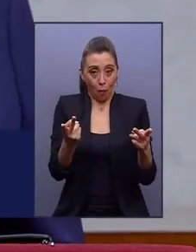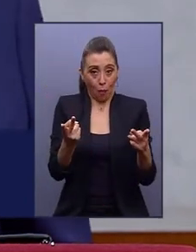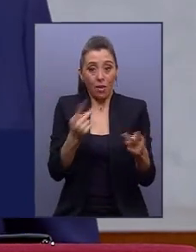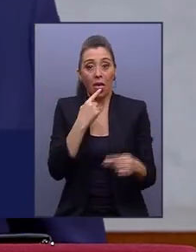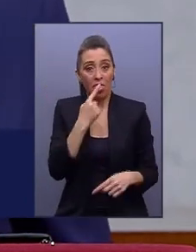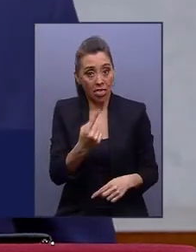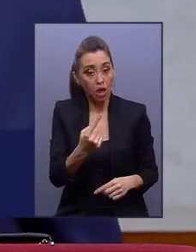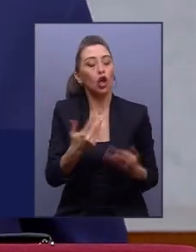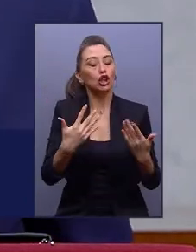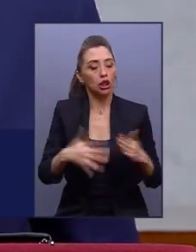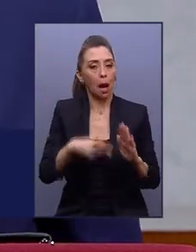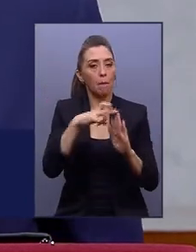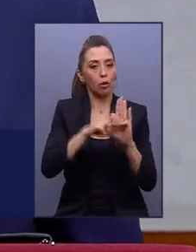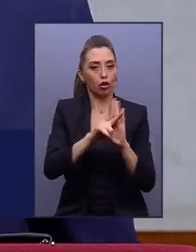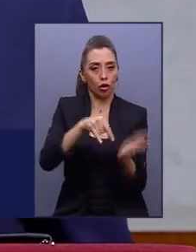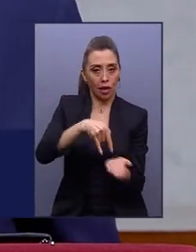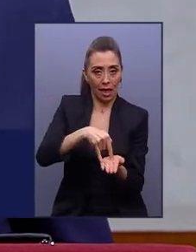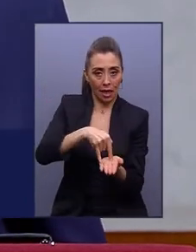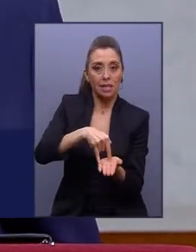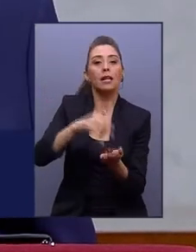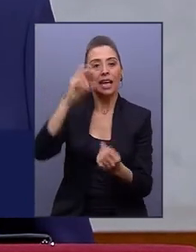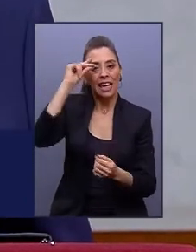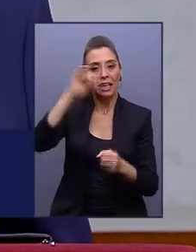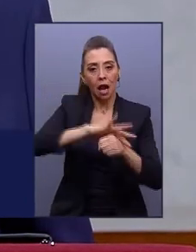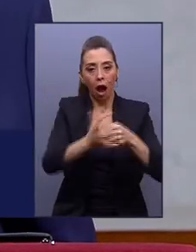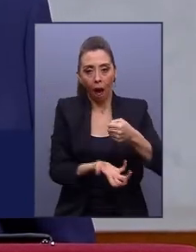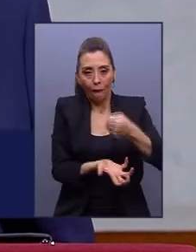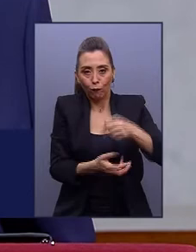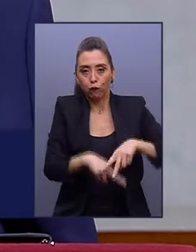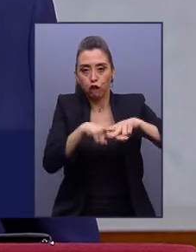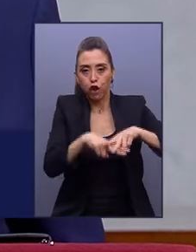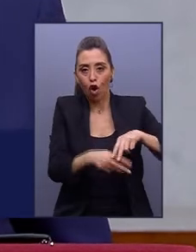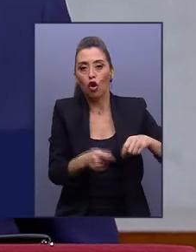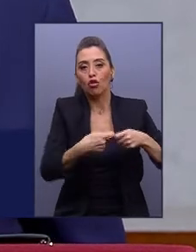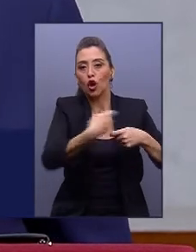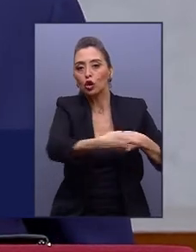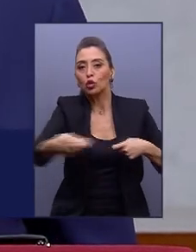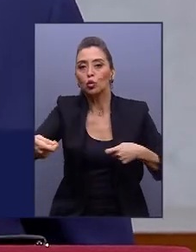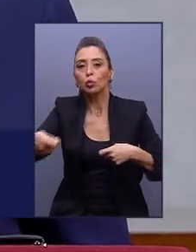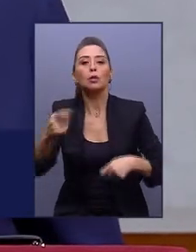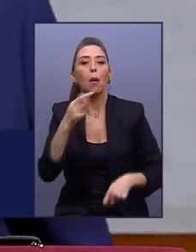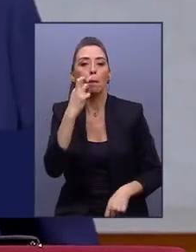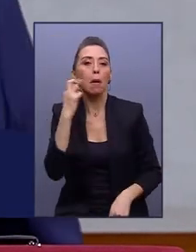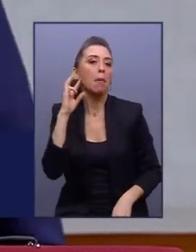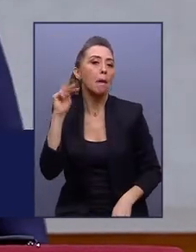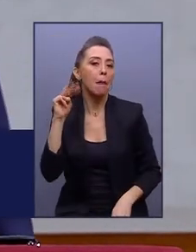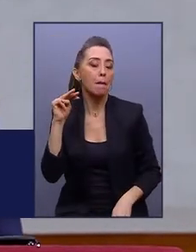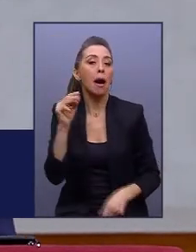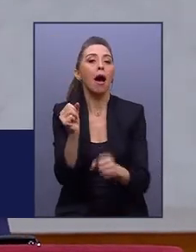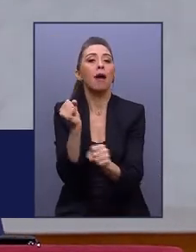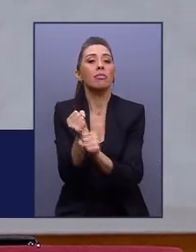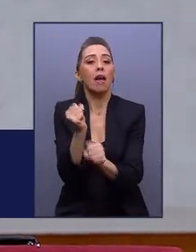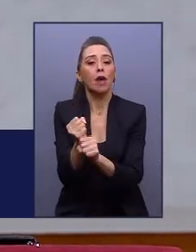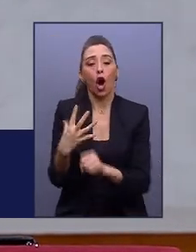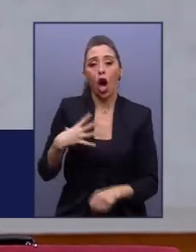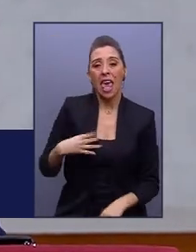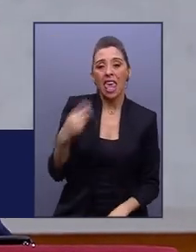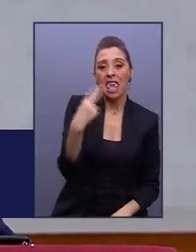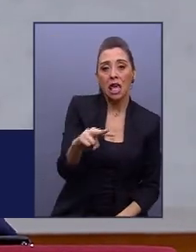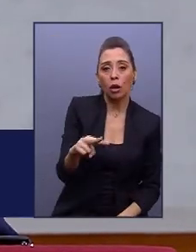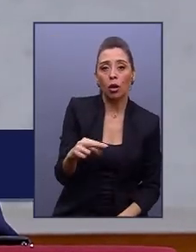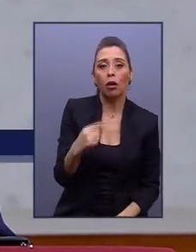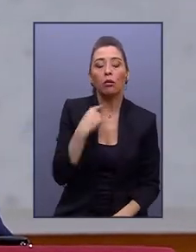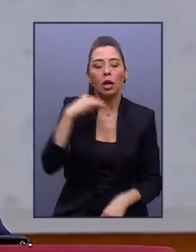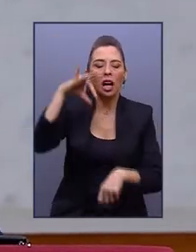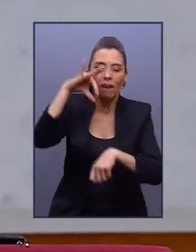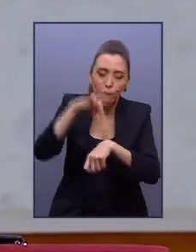Congreso un proyecto de ley que crea un fondo para financiar los subsidios para las madres y padres trabajadores de hijos e hijas afectadas por una